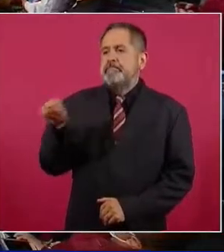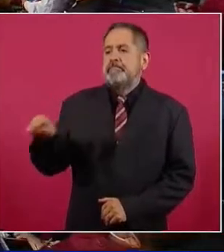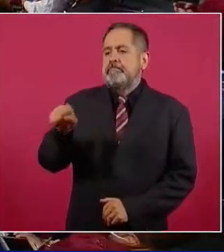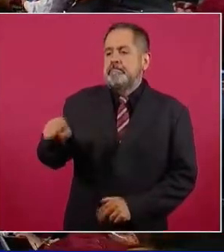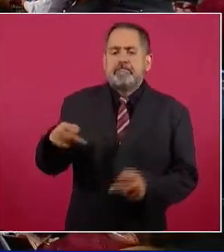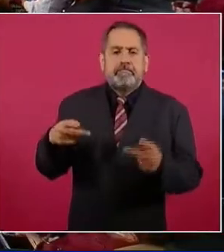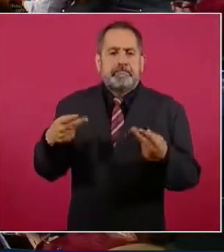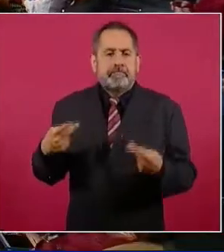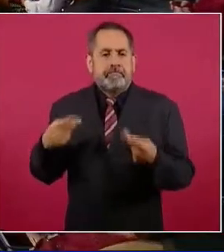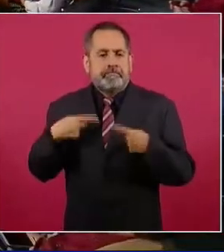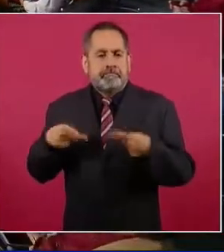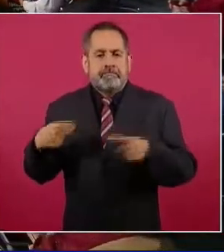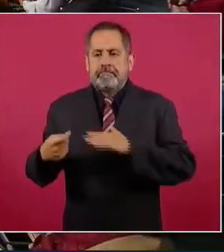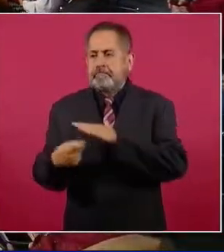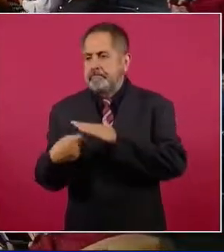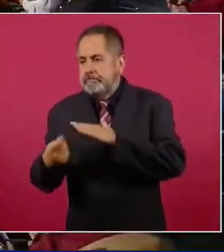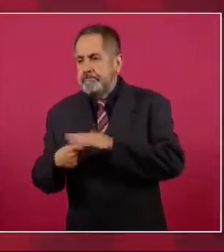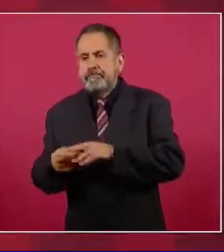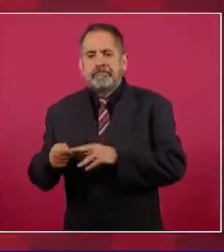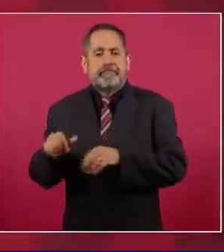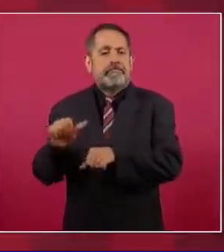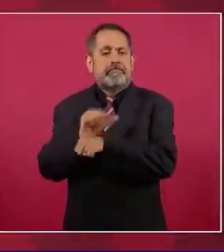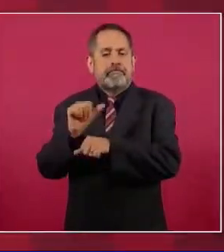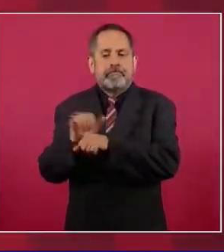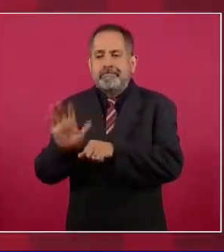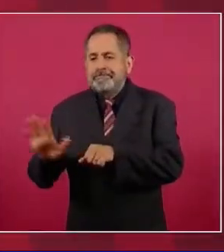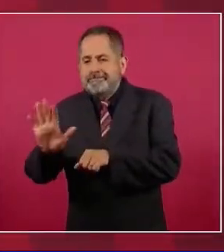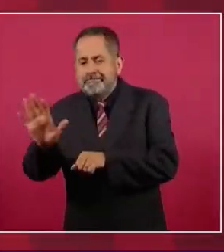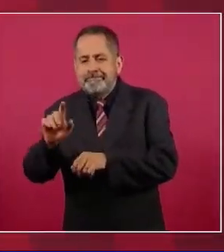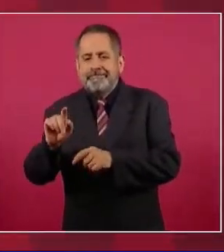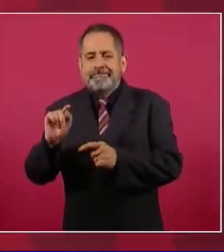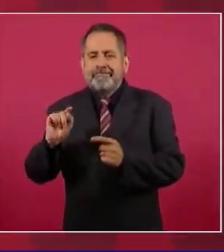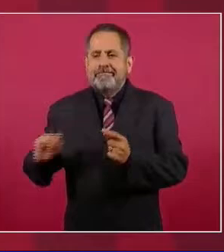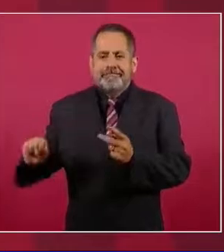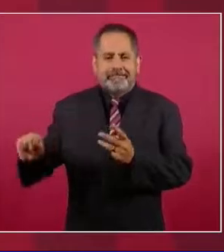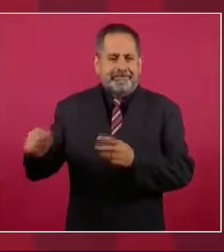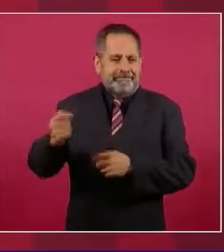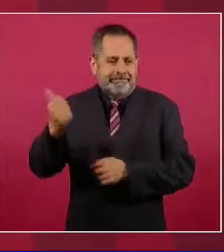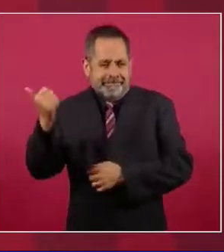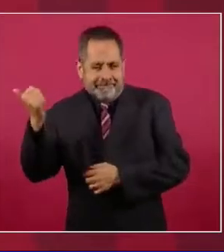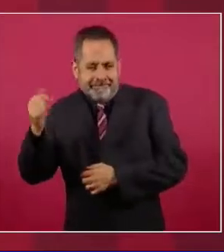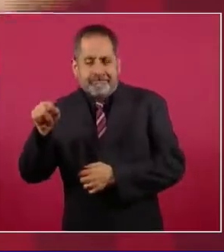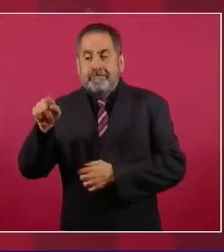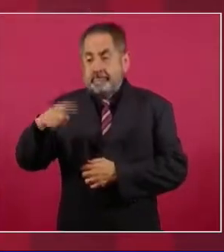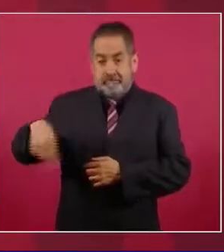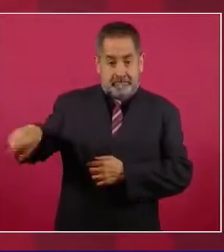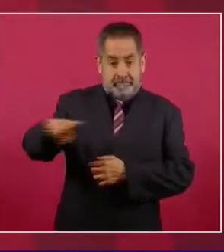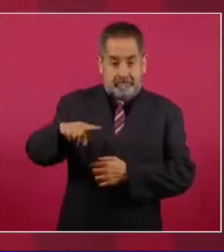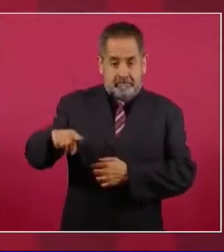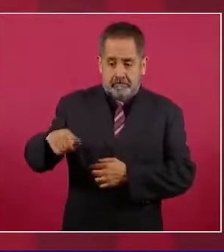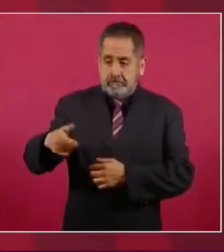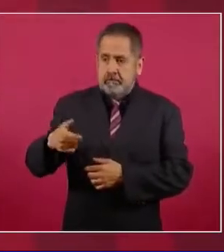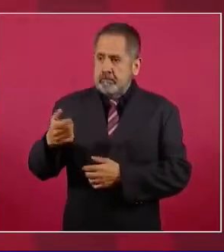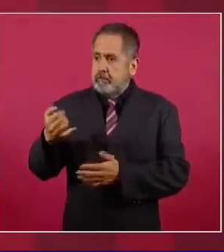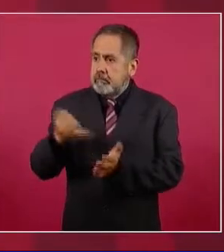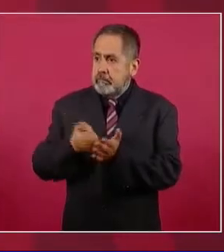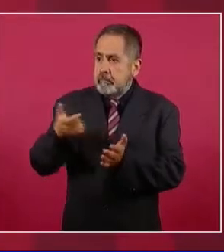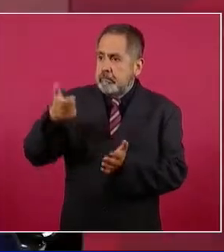los acomodadores de carros, los viene, no pagaban impuestos.